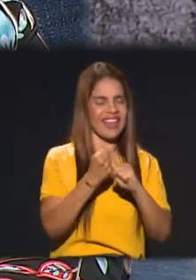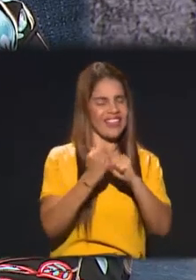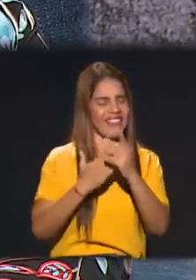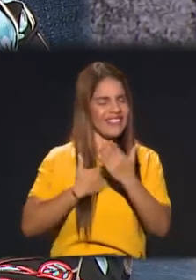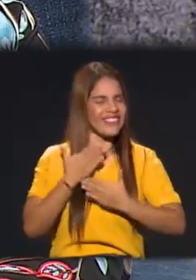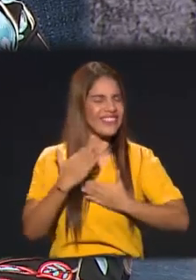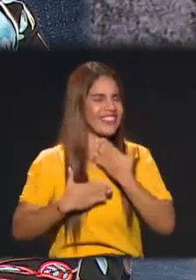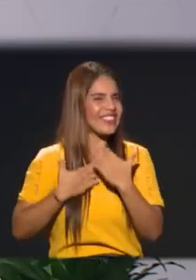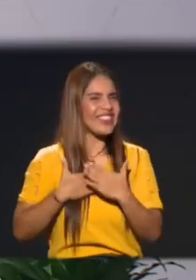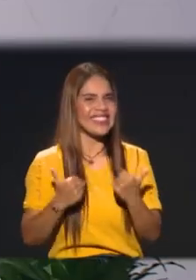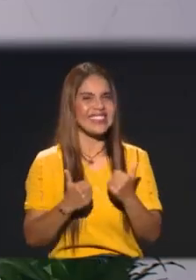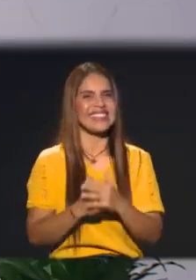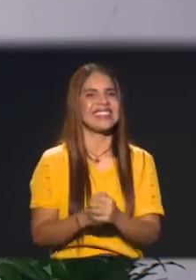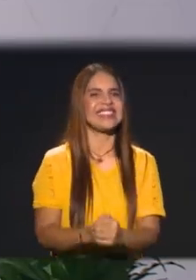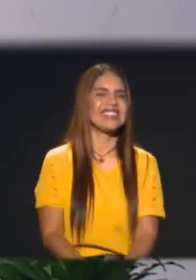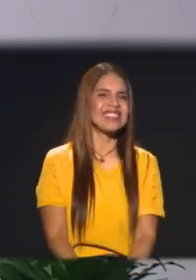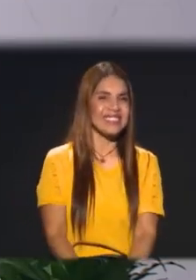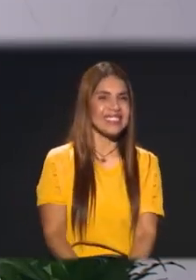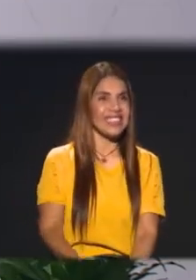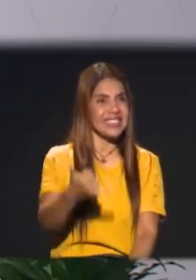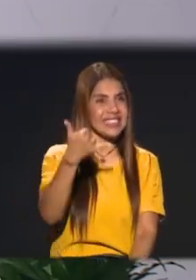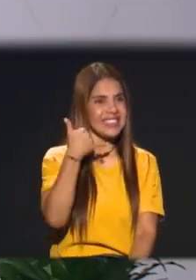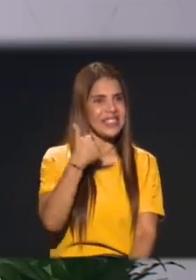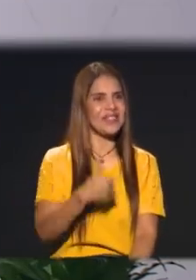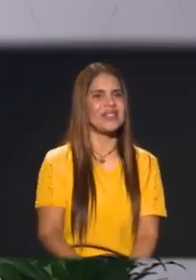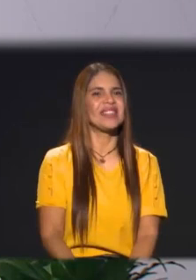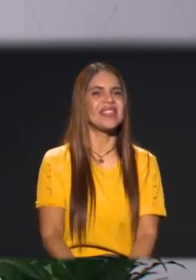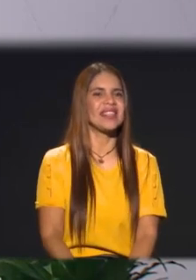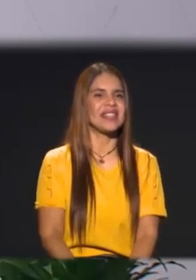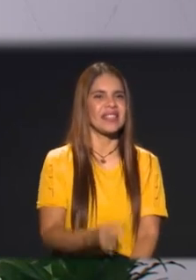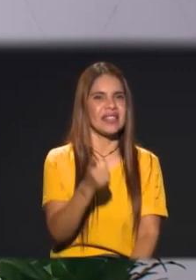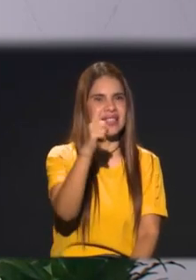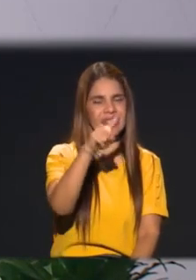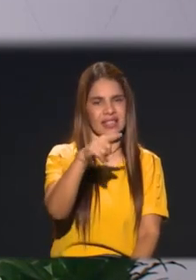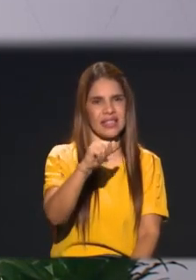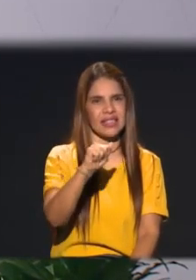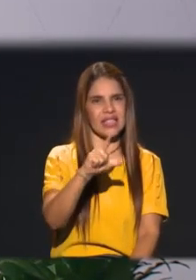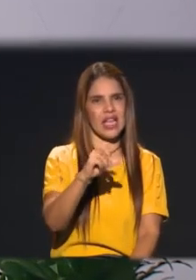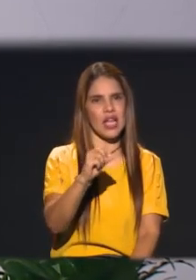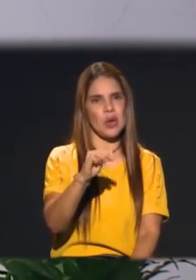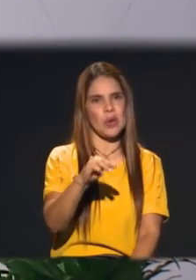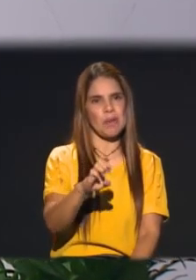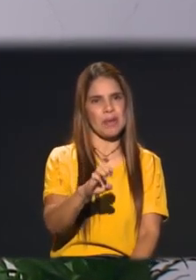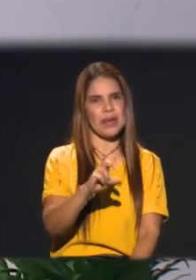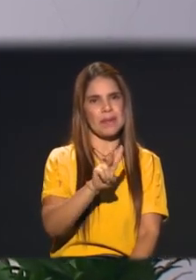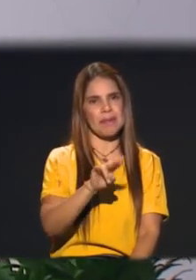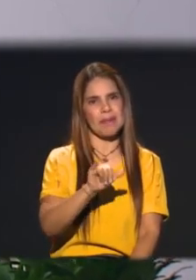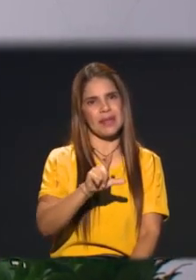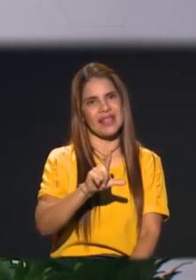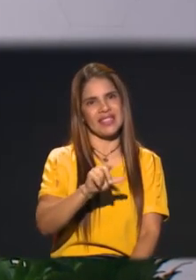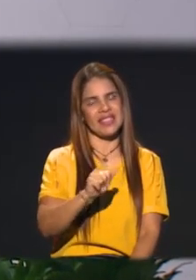muy contenta. Bueno, y les cuento que ya tenemos una llamada. Está con nosotros Salomé Villa. Salomé, buenos días.